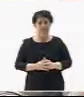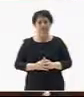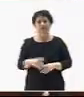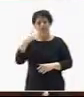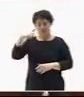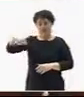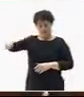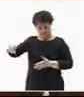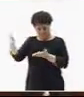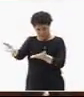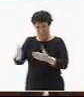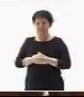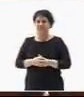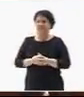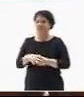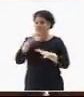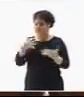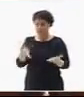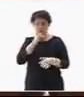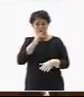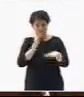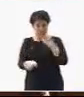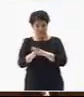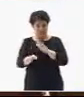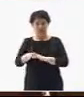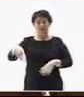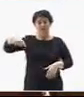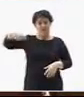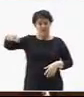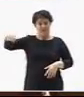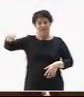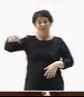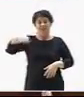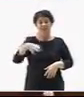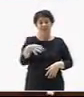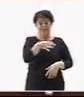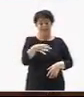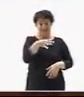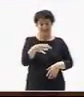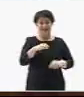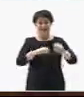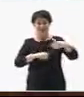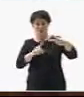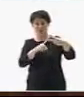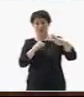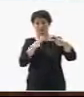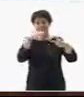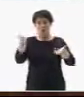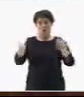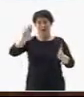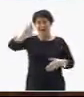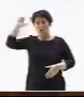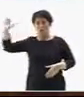siendo el presidente de la segunda región con más desempleo de toda Europa. Un